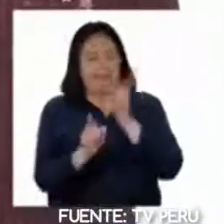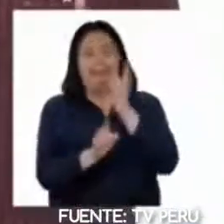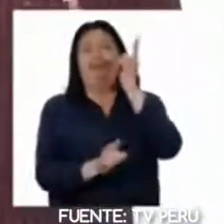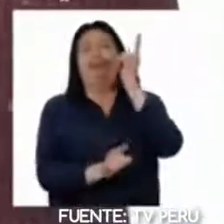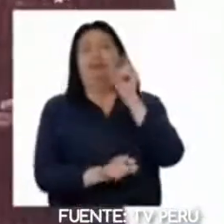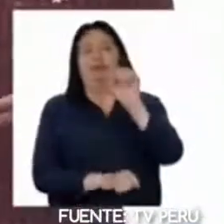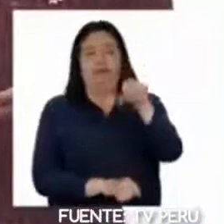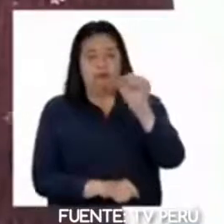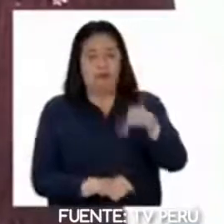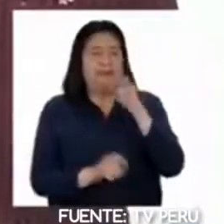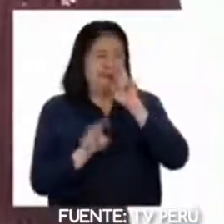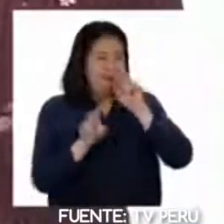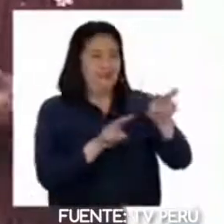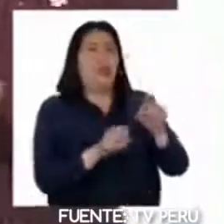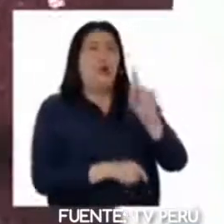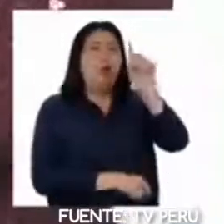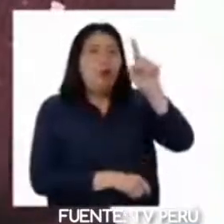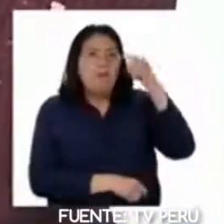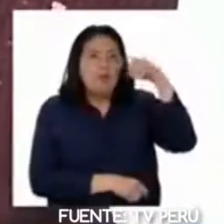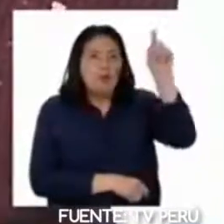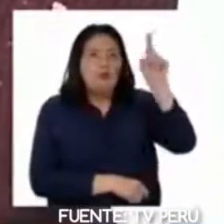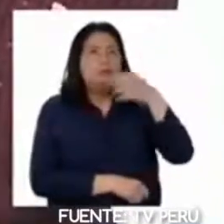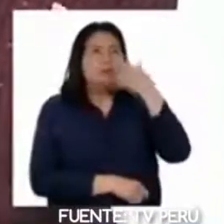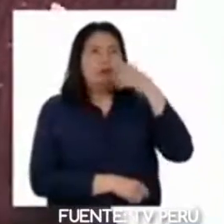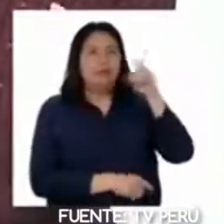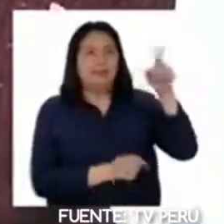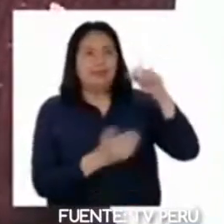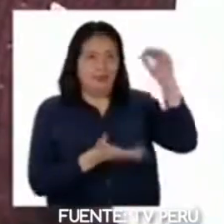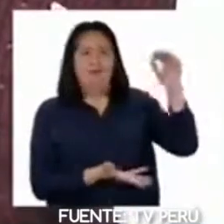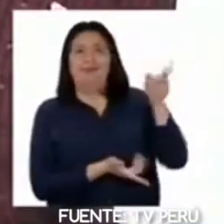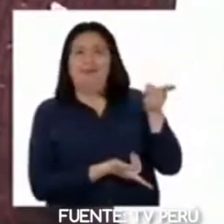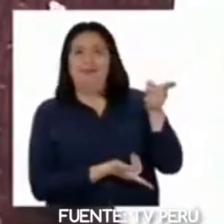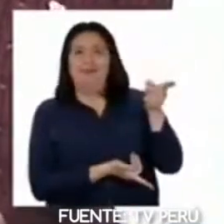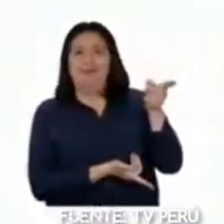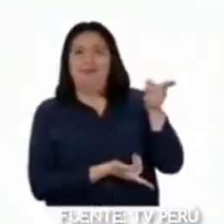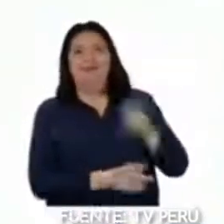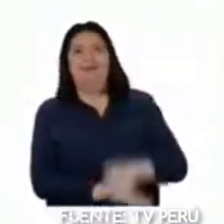¡Exacto! Así se vería 1 millón de manzanas.